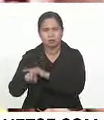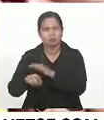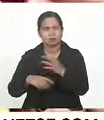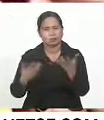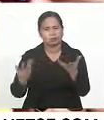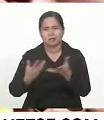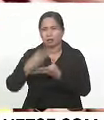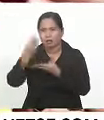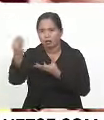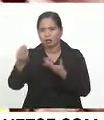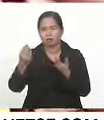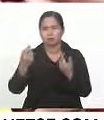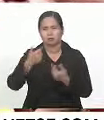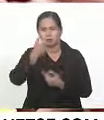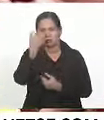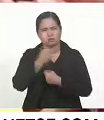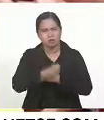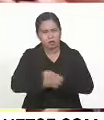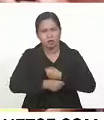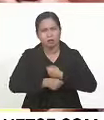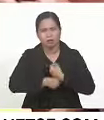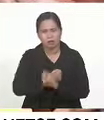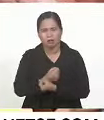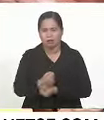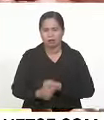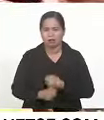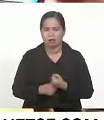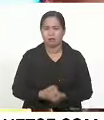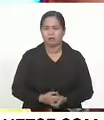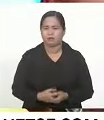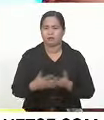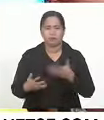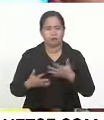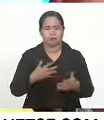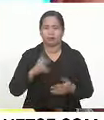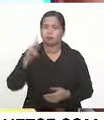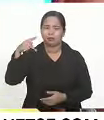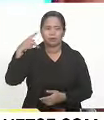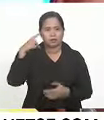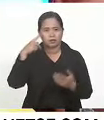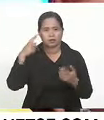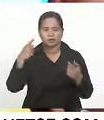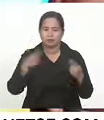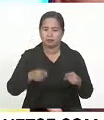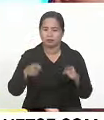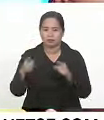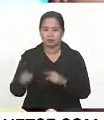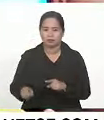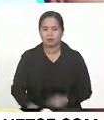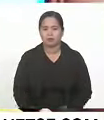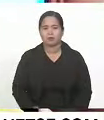los últimos años en Venezuela, yo por lo menos, independiente de las posiciones políticas, me siento